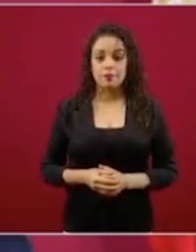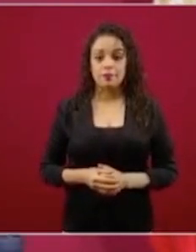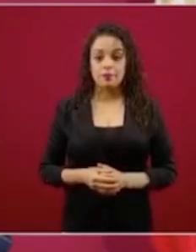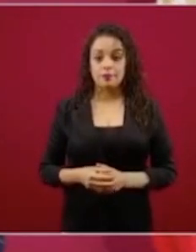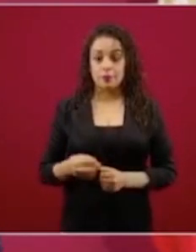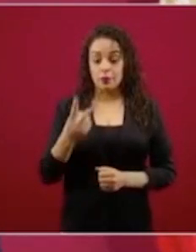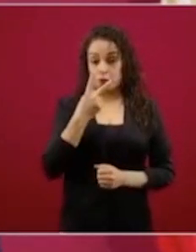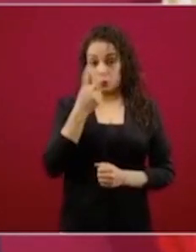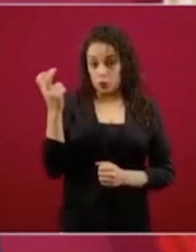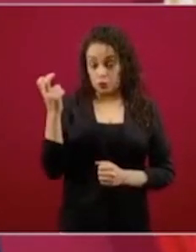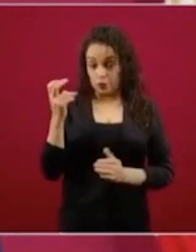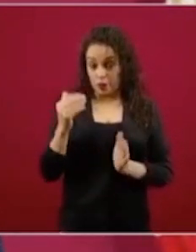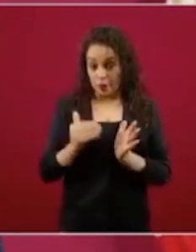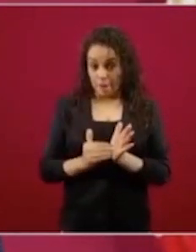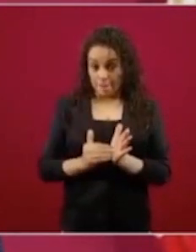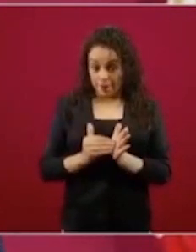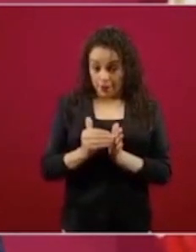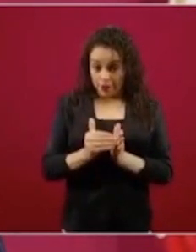200 millones,